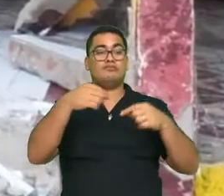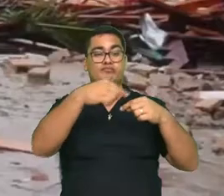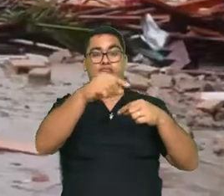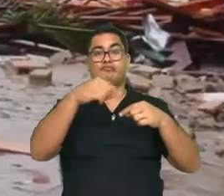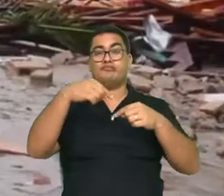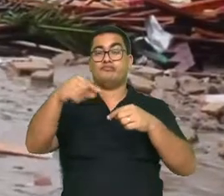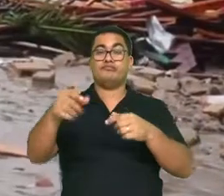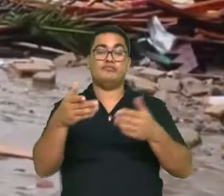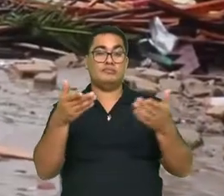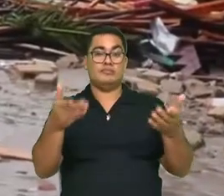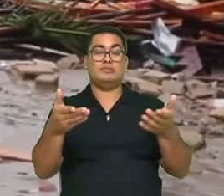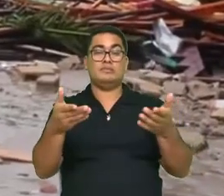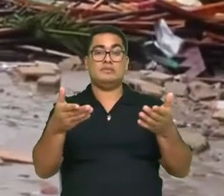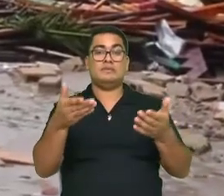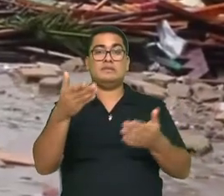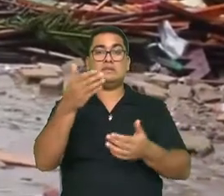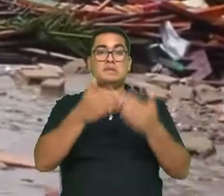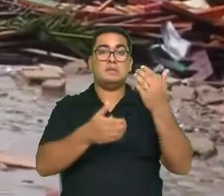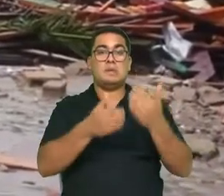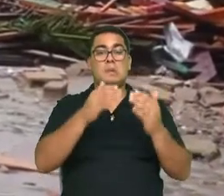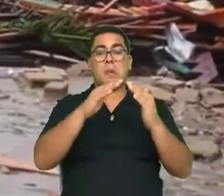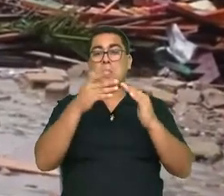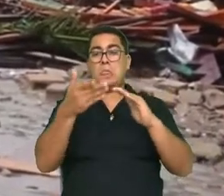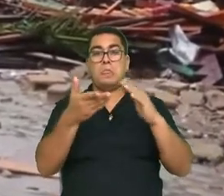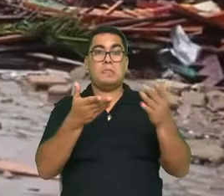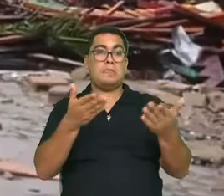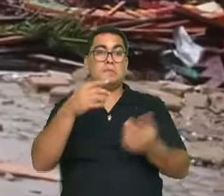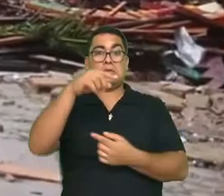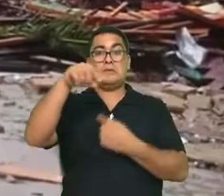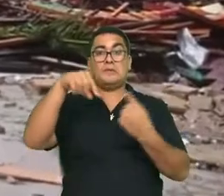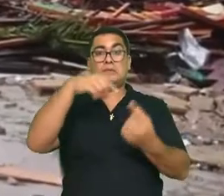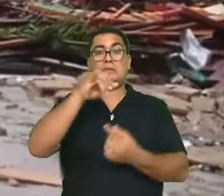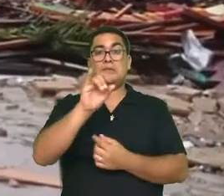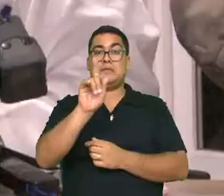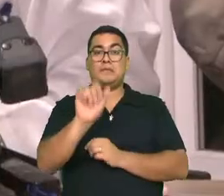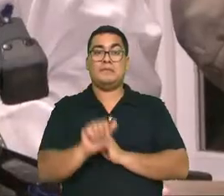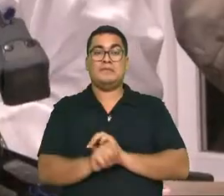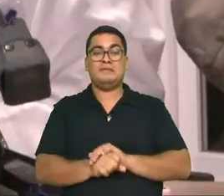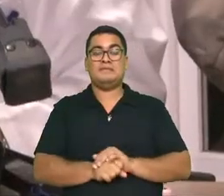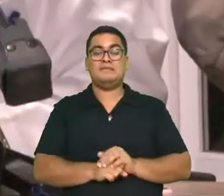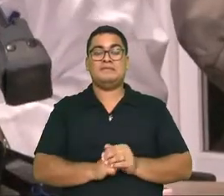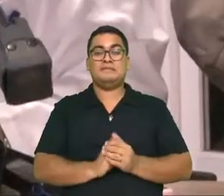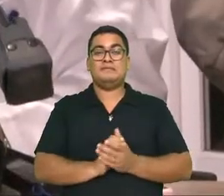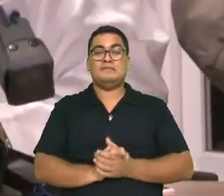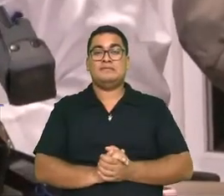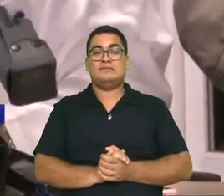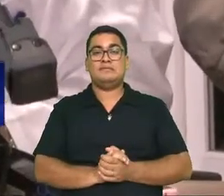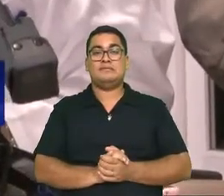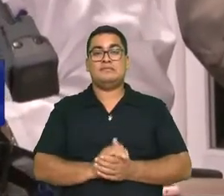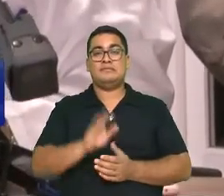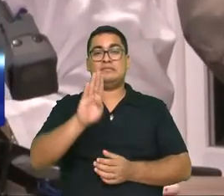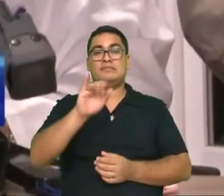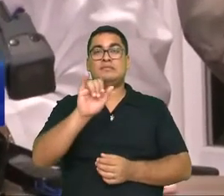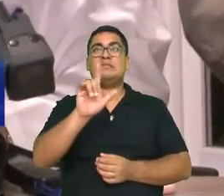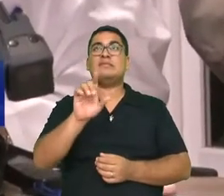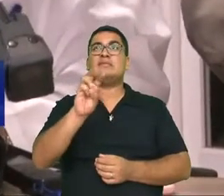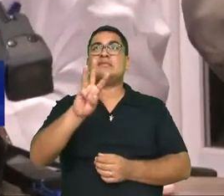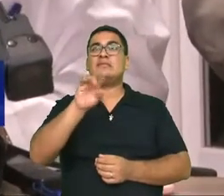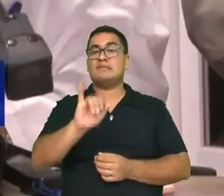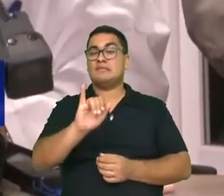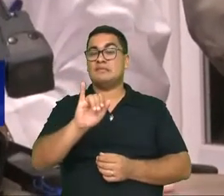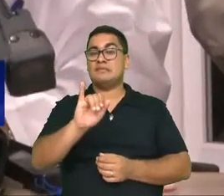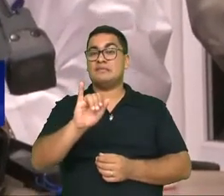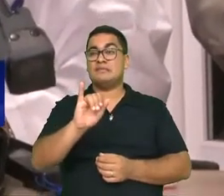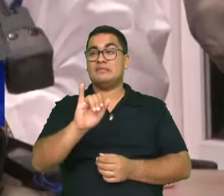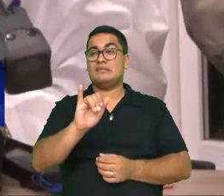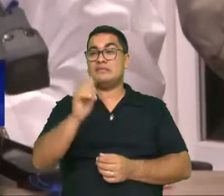del país afectadas por los efectos dejados por el huracán. En el Silay Bilwi, que habíamos reportado que estaba ayer